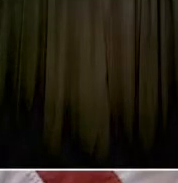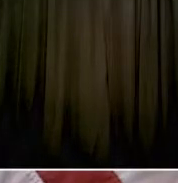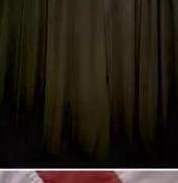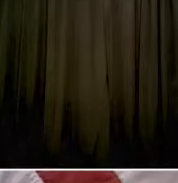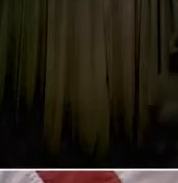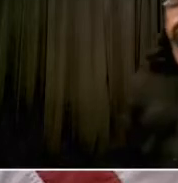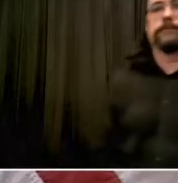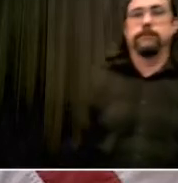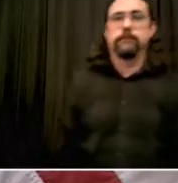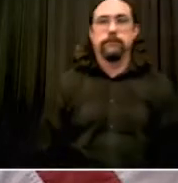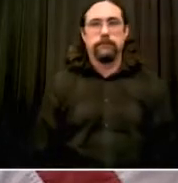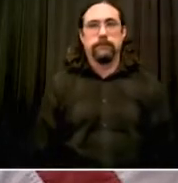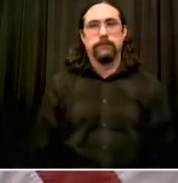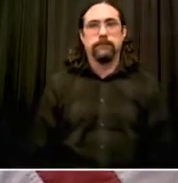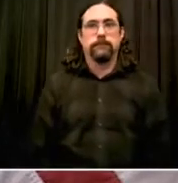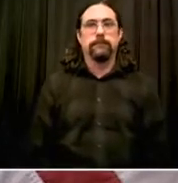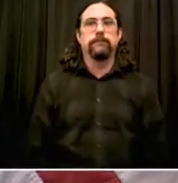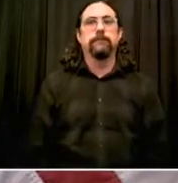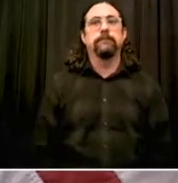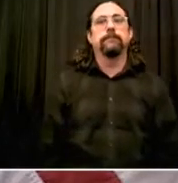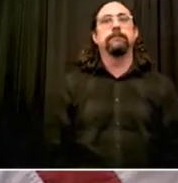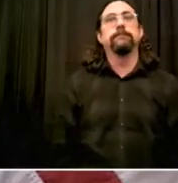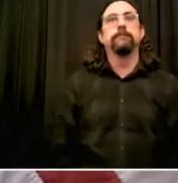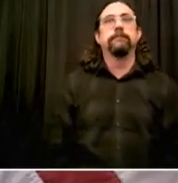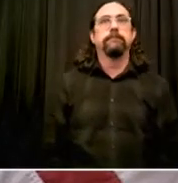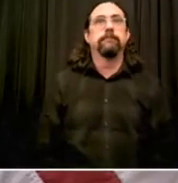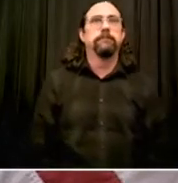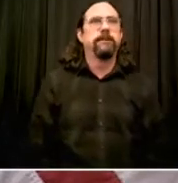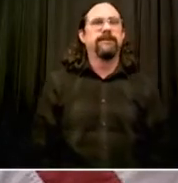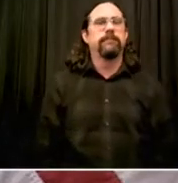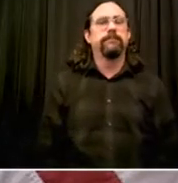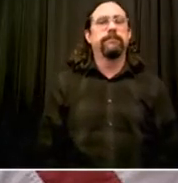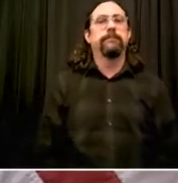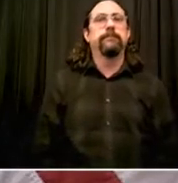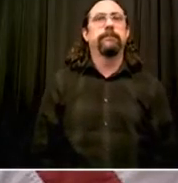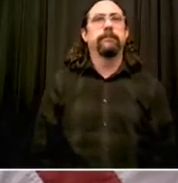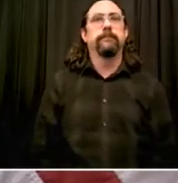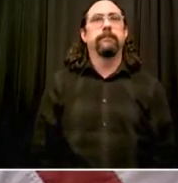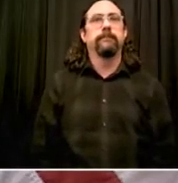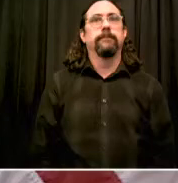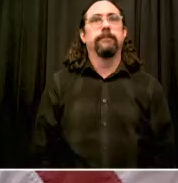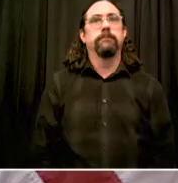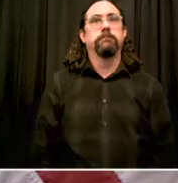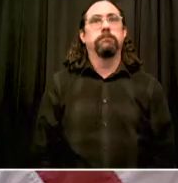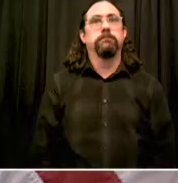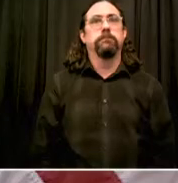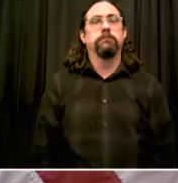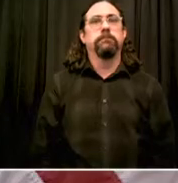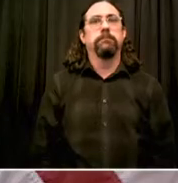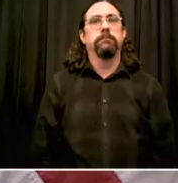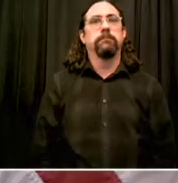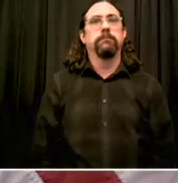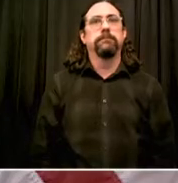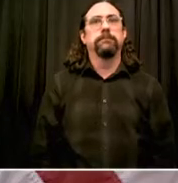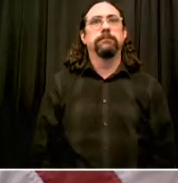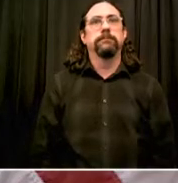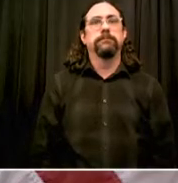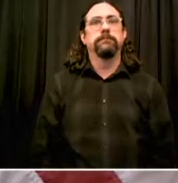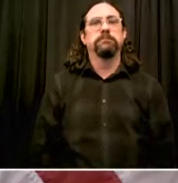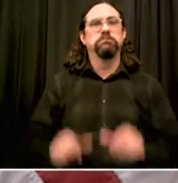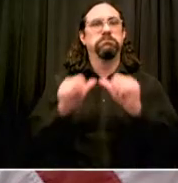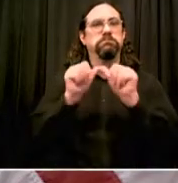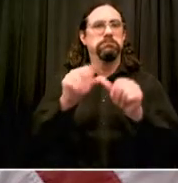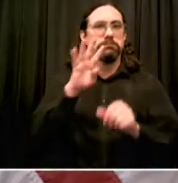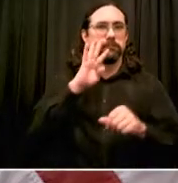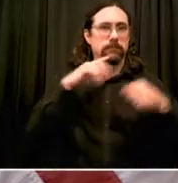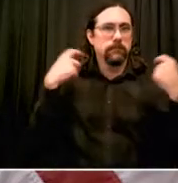prueba. El programa de prueba y rastreo ha hecho posible que muchos neoyorquinos puedan